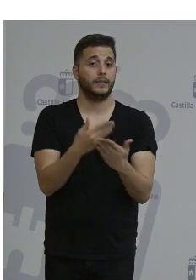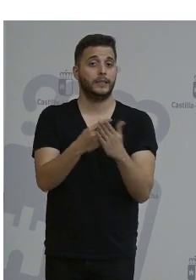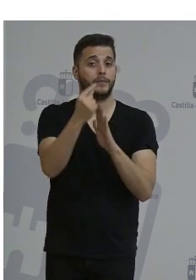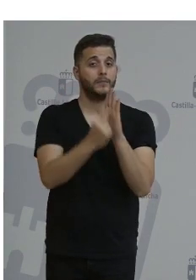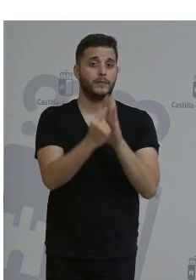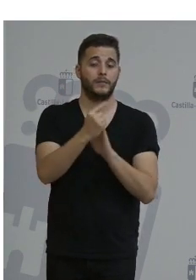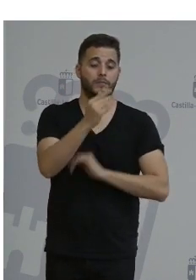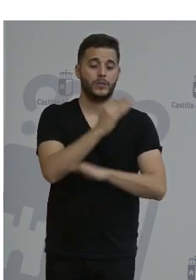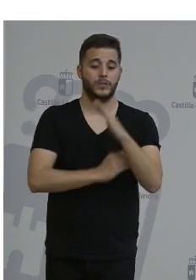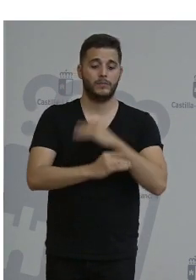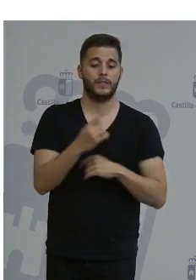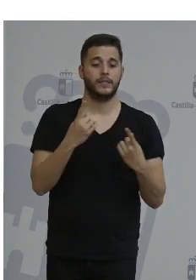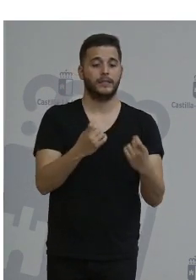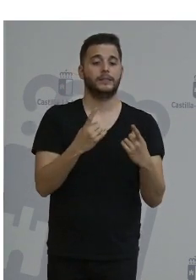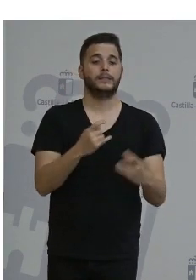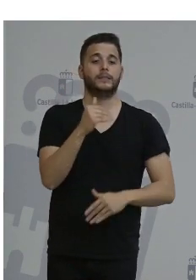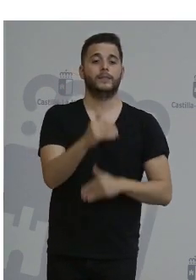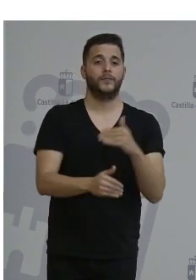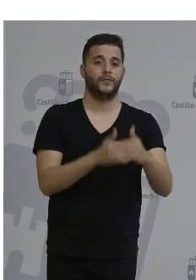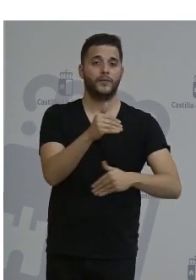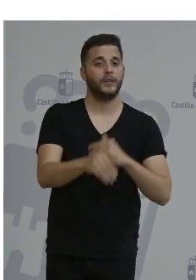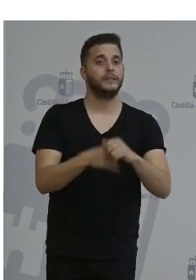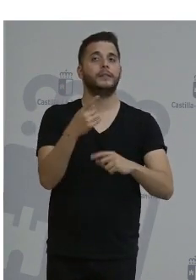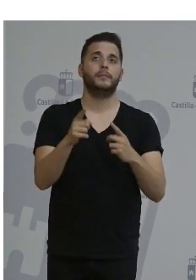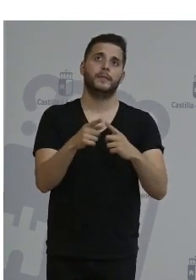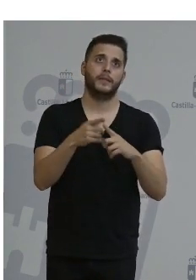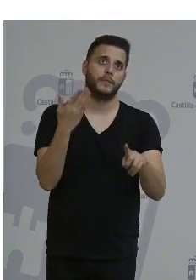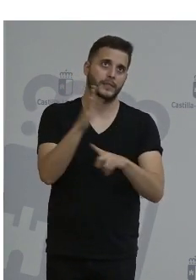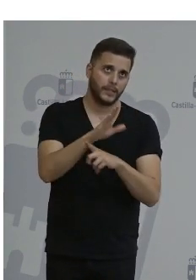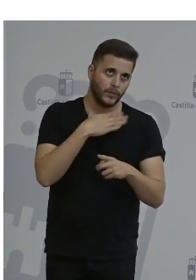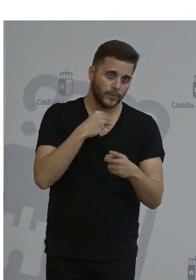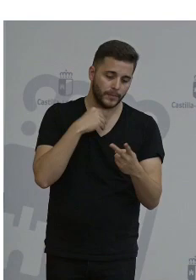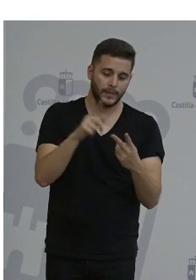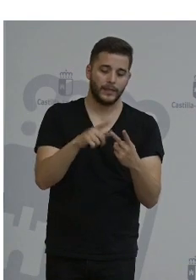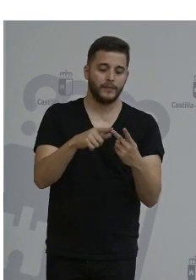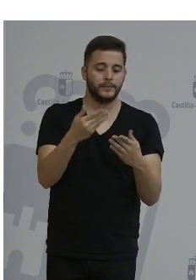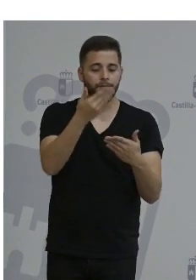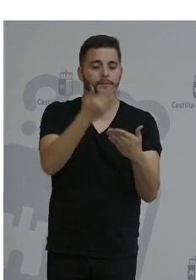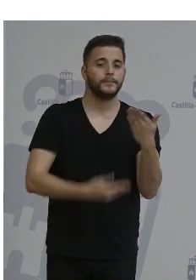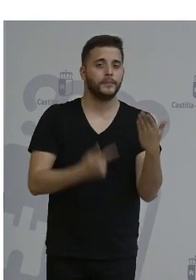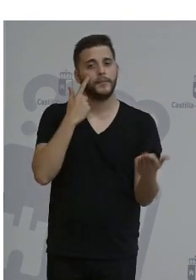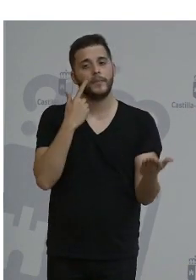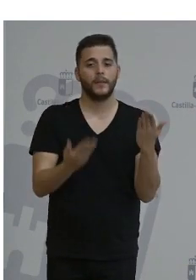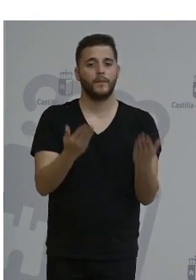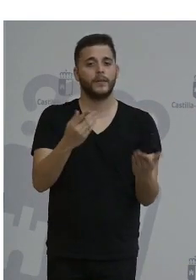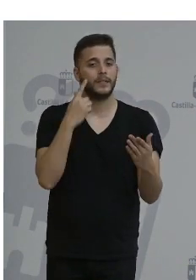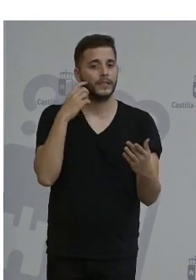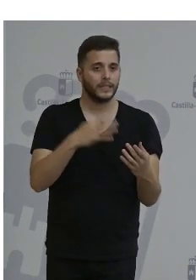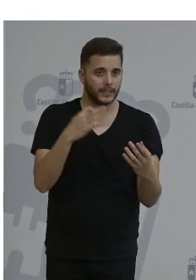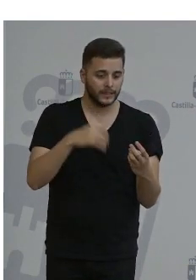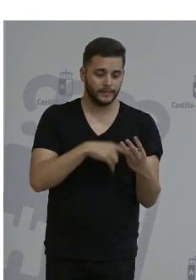toda una serie de fases de presentación de solicitudes, de comprobación de esas solicitudes, de dar un plazo de